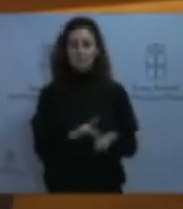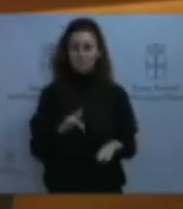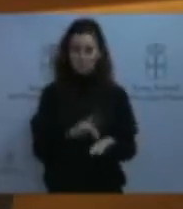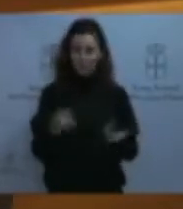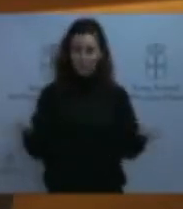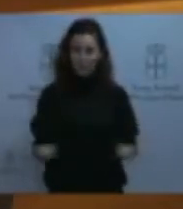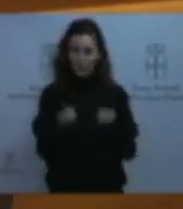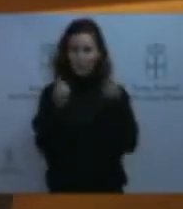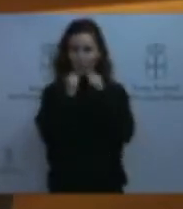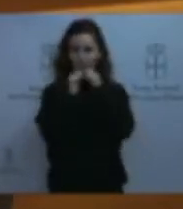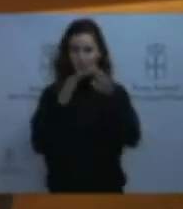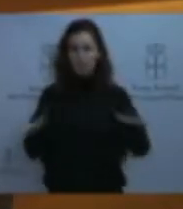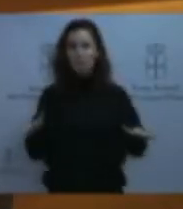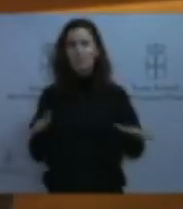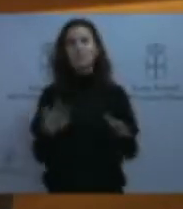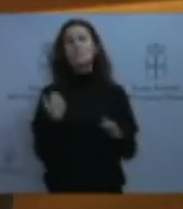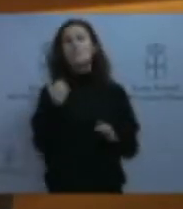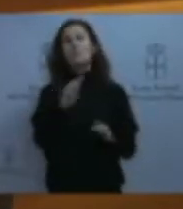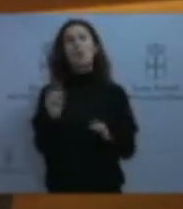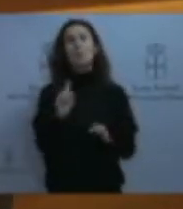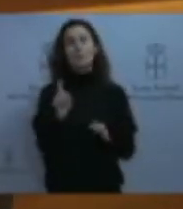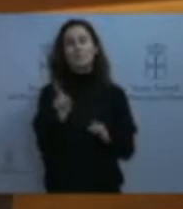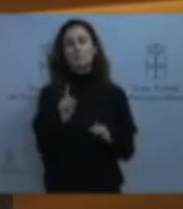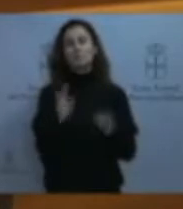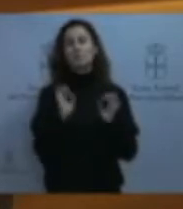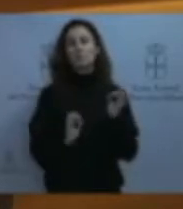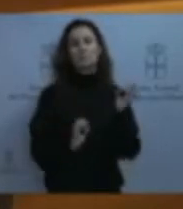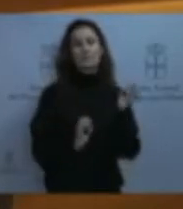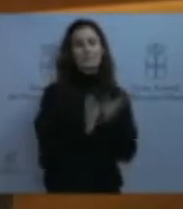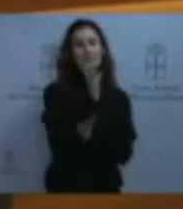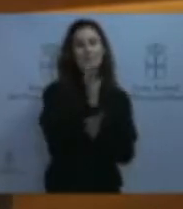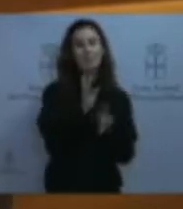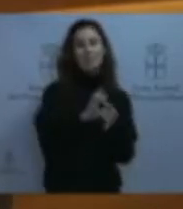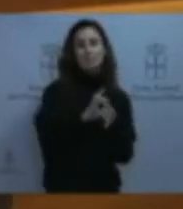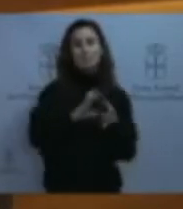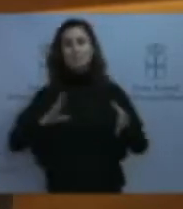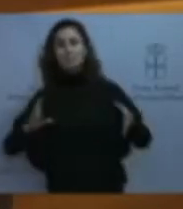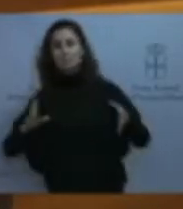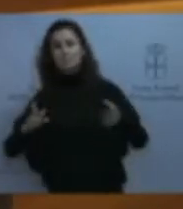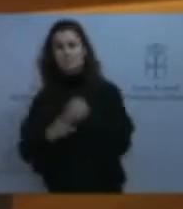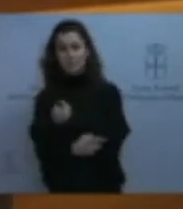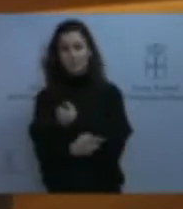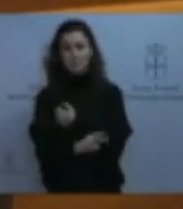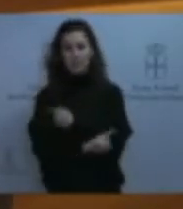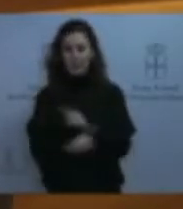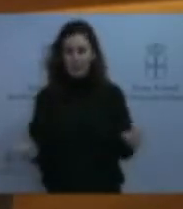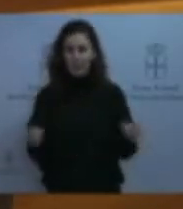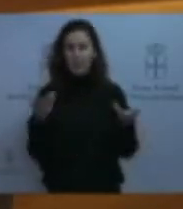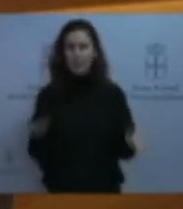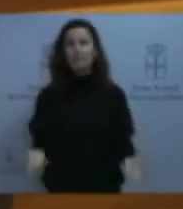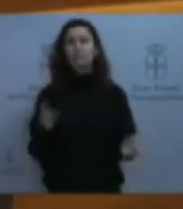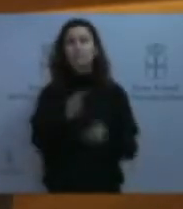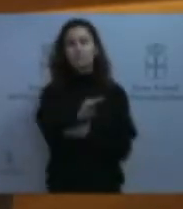publicidad. Tampoco hemos visto que se vincule la extinción a la prevención, ni que se promuevan instrumentos y medidas de financiación